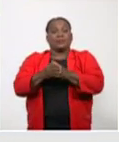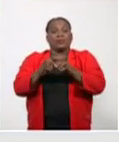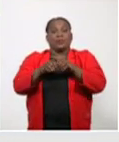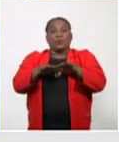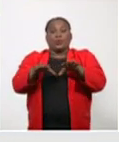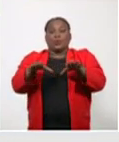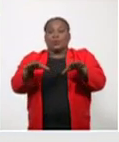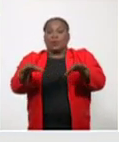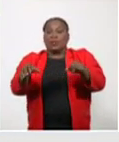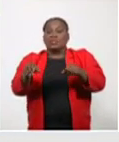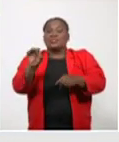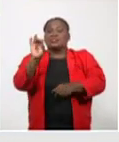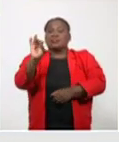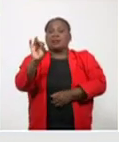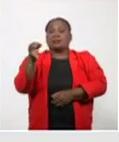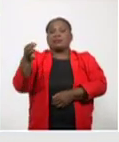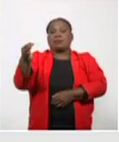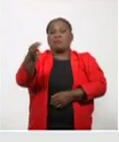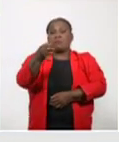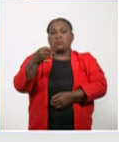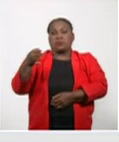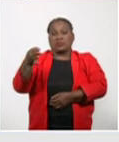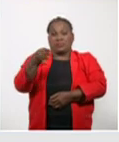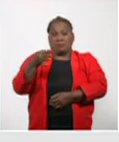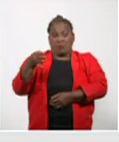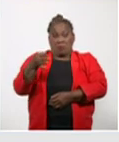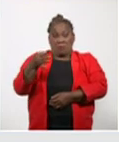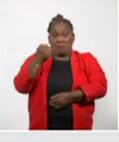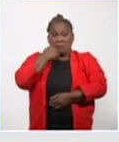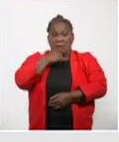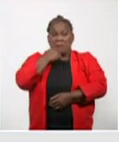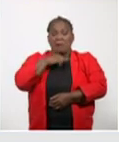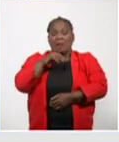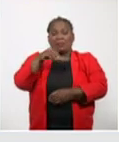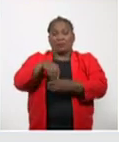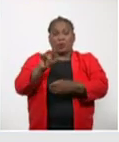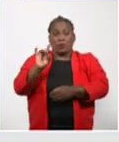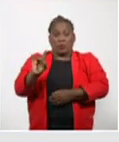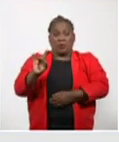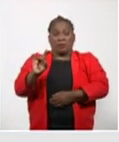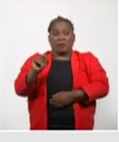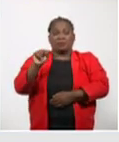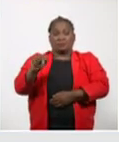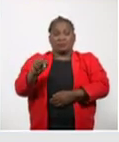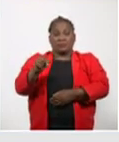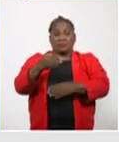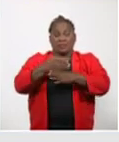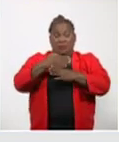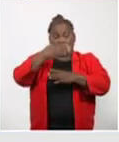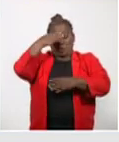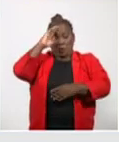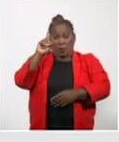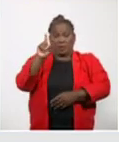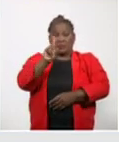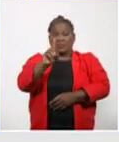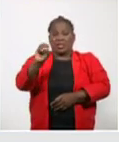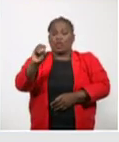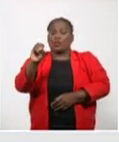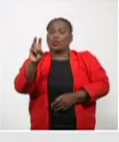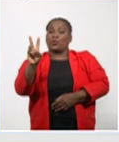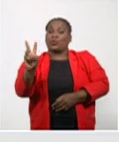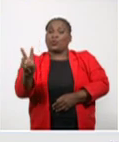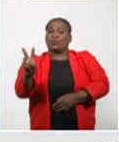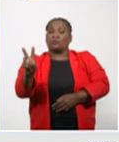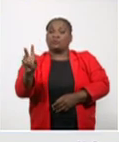7 de sus 9 municipios. Santiago Cabecera con el cifra mayor, 112, Palma